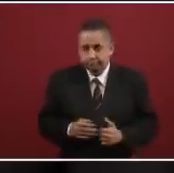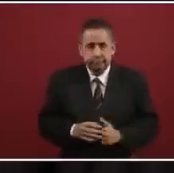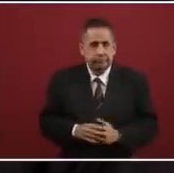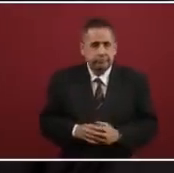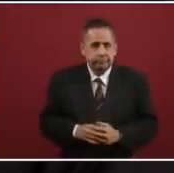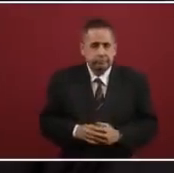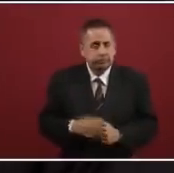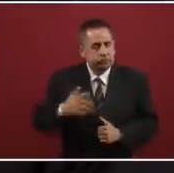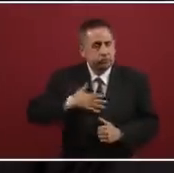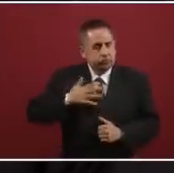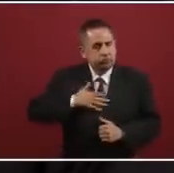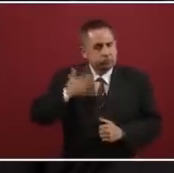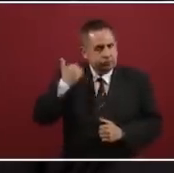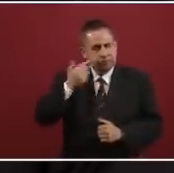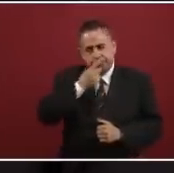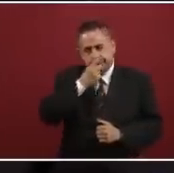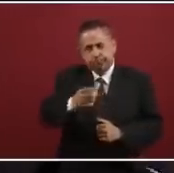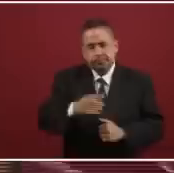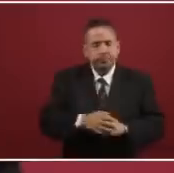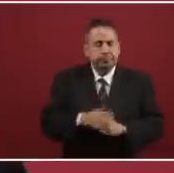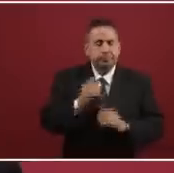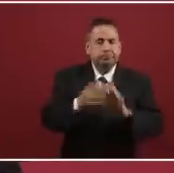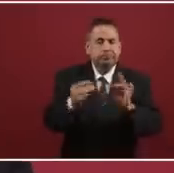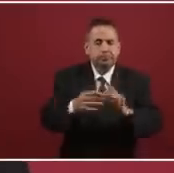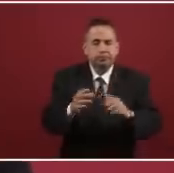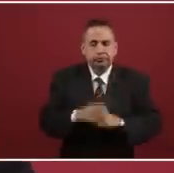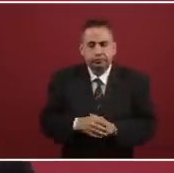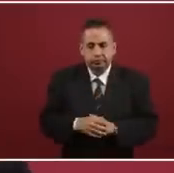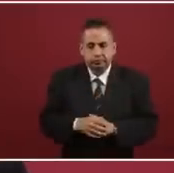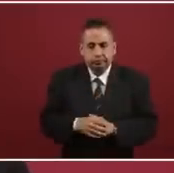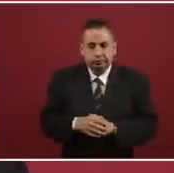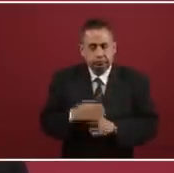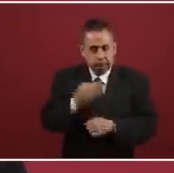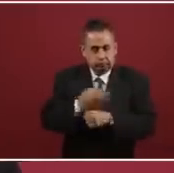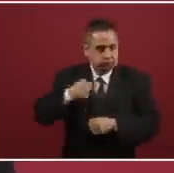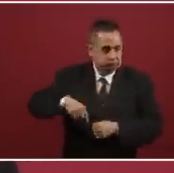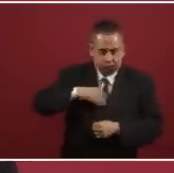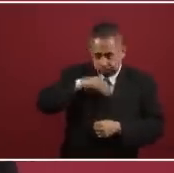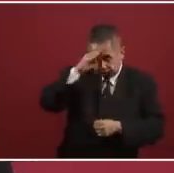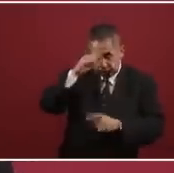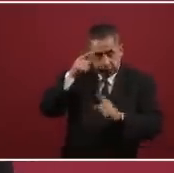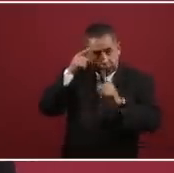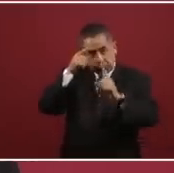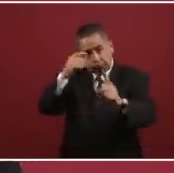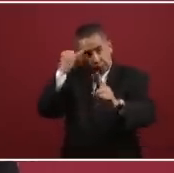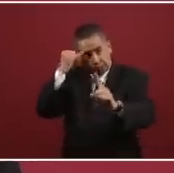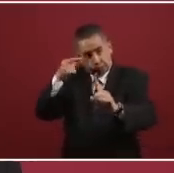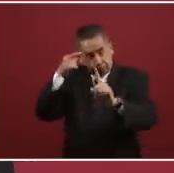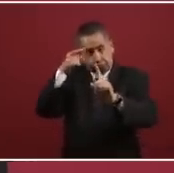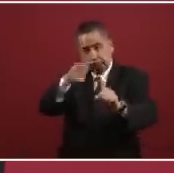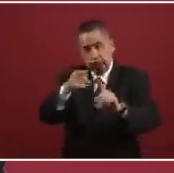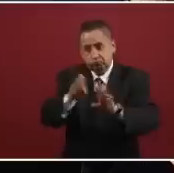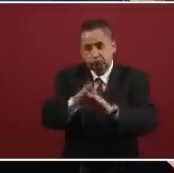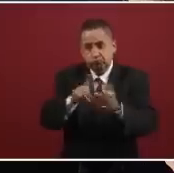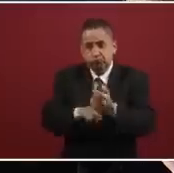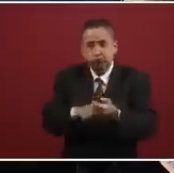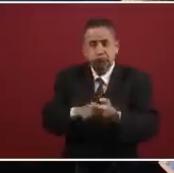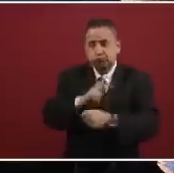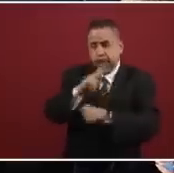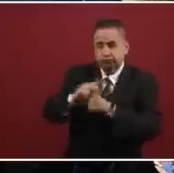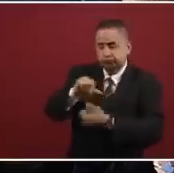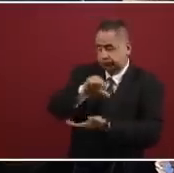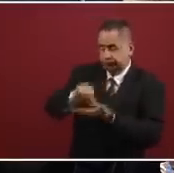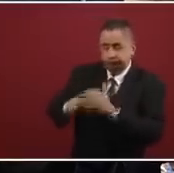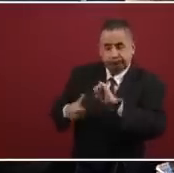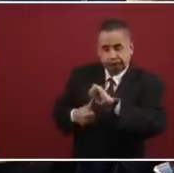Les decía que ahora que hay el propósito de ayudar en los países de